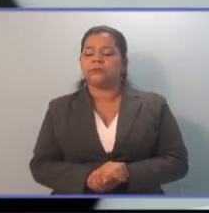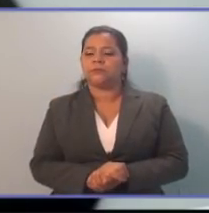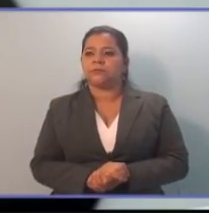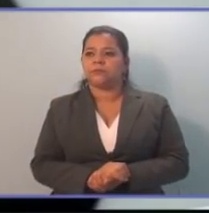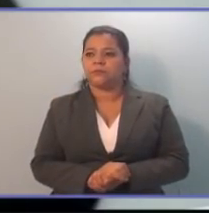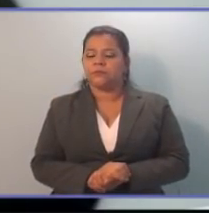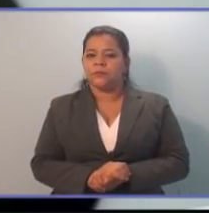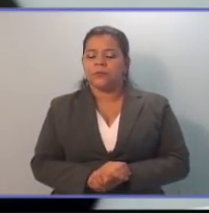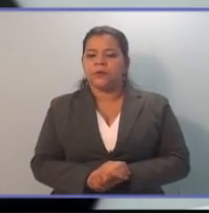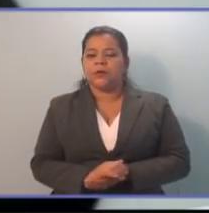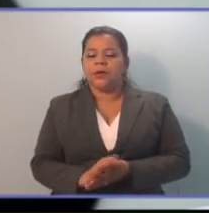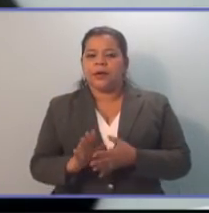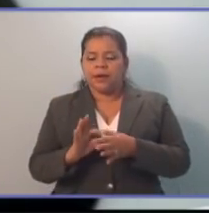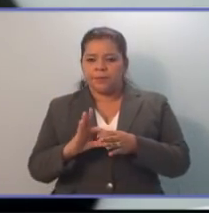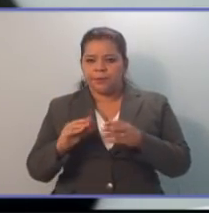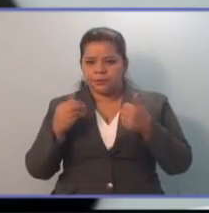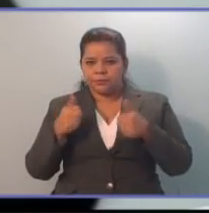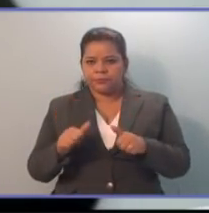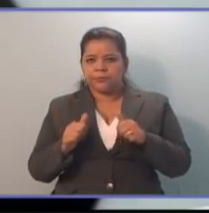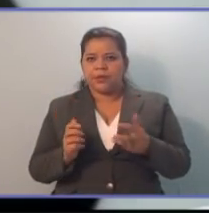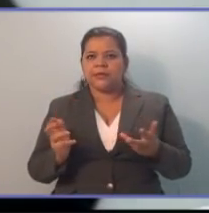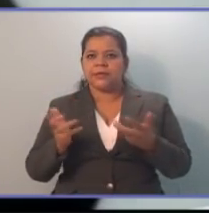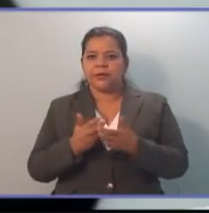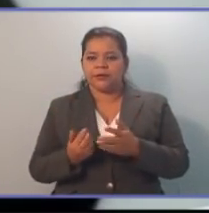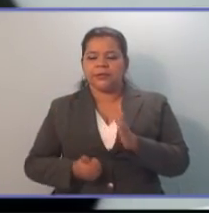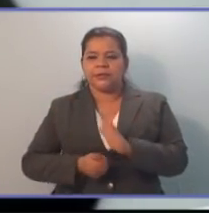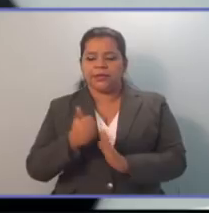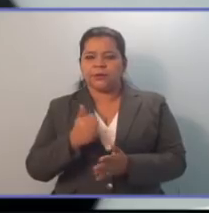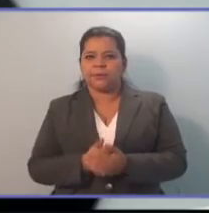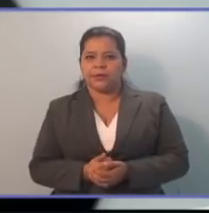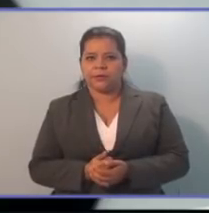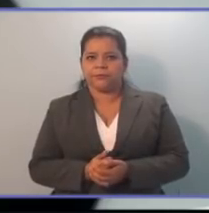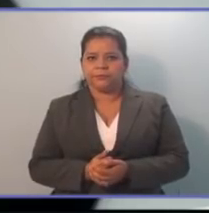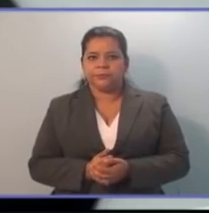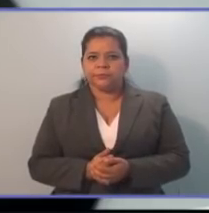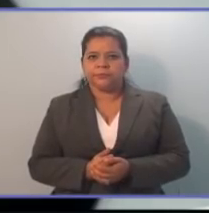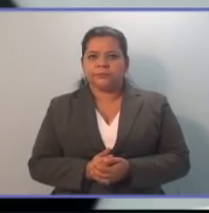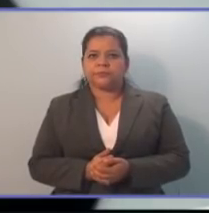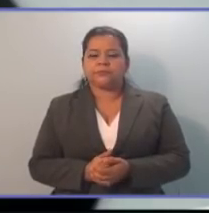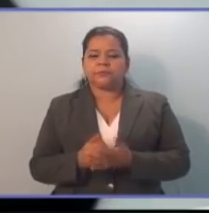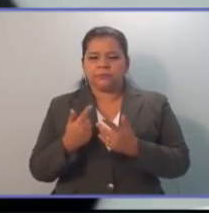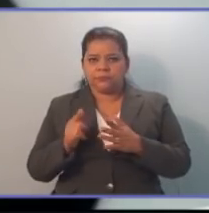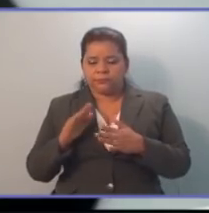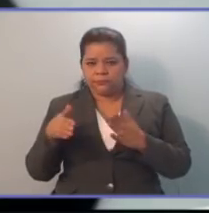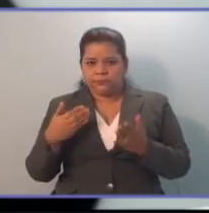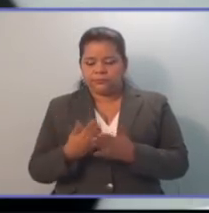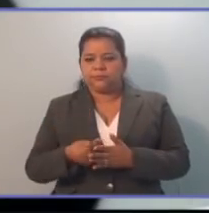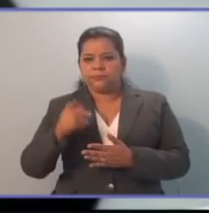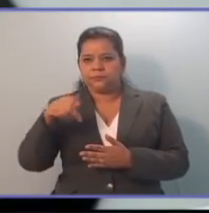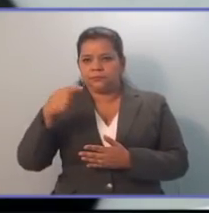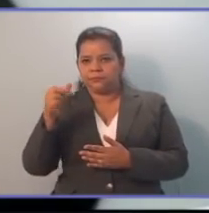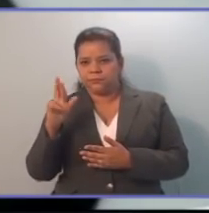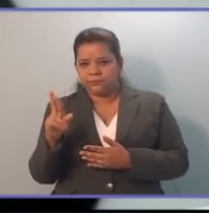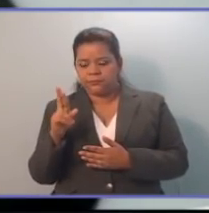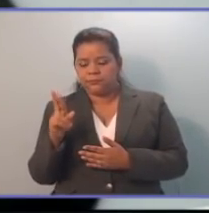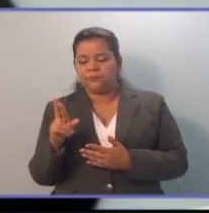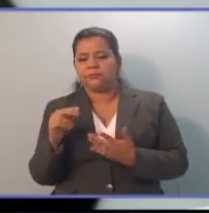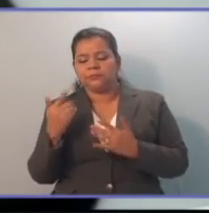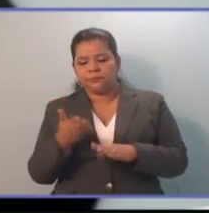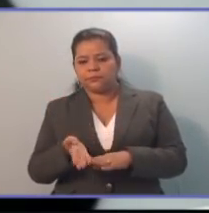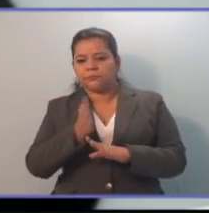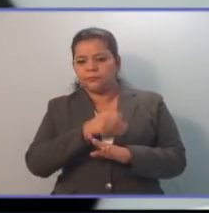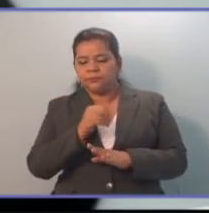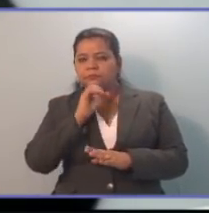ha resuelto temas delicados, y en algunos donde la Procuraduría también ha estado incluso